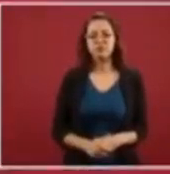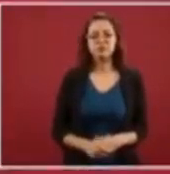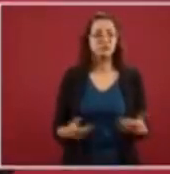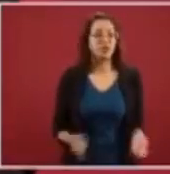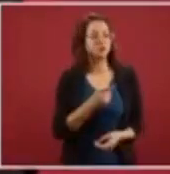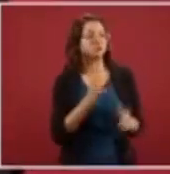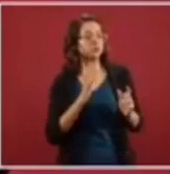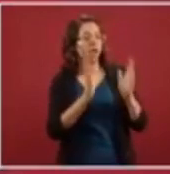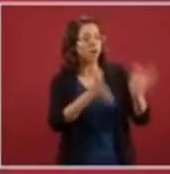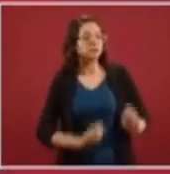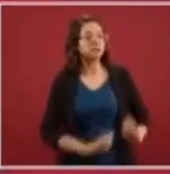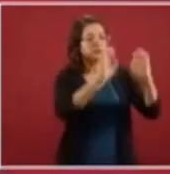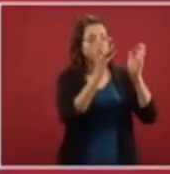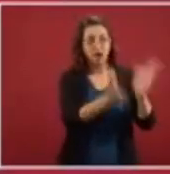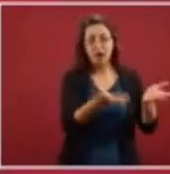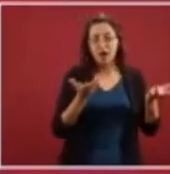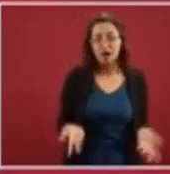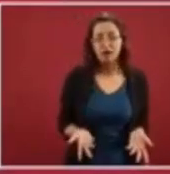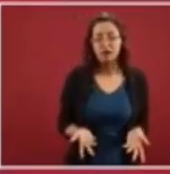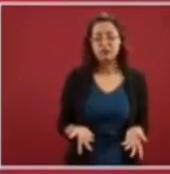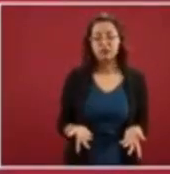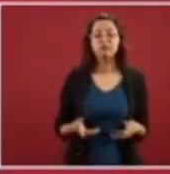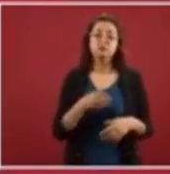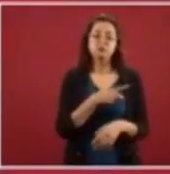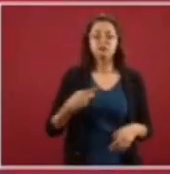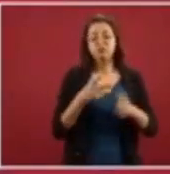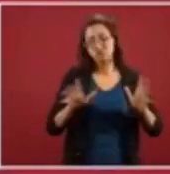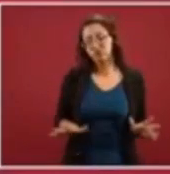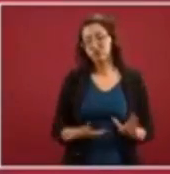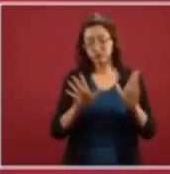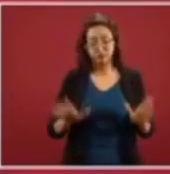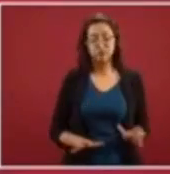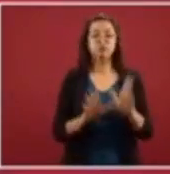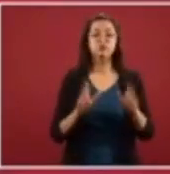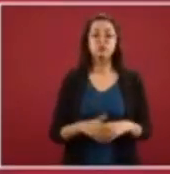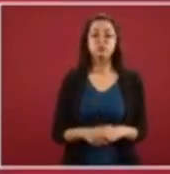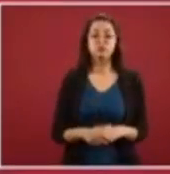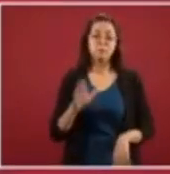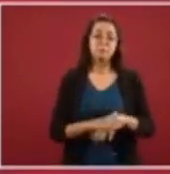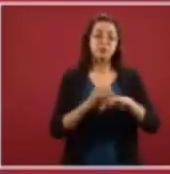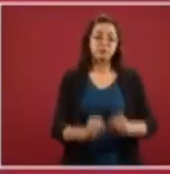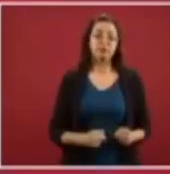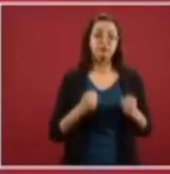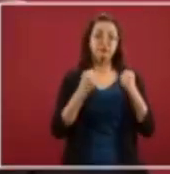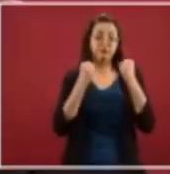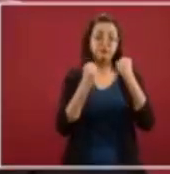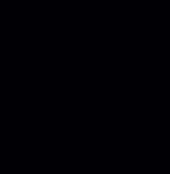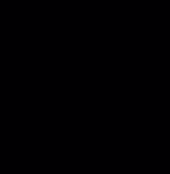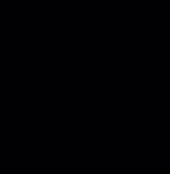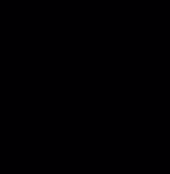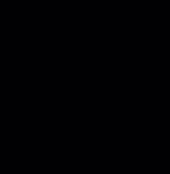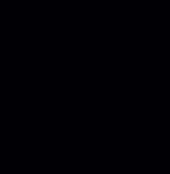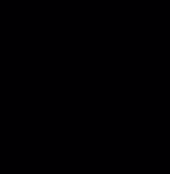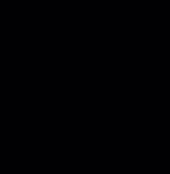esta infraestructura, pues vamos a alentar que se fortalezca, que se consolide.